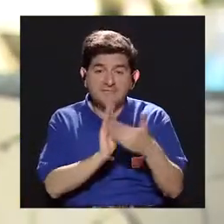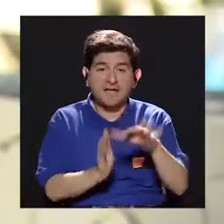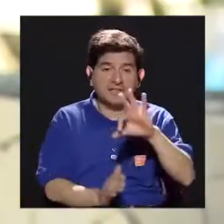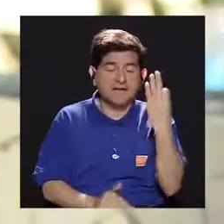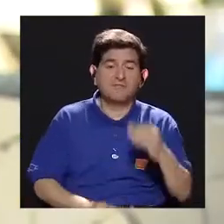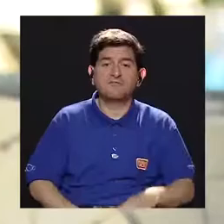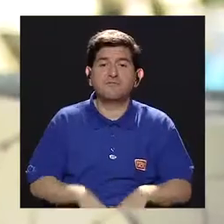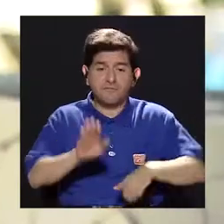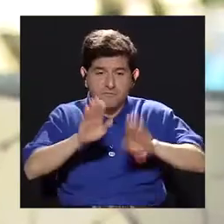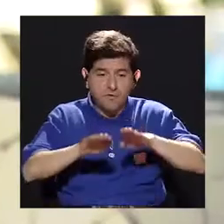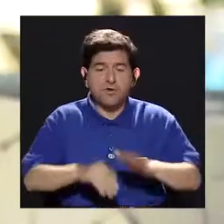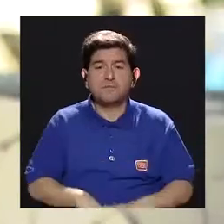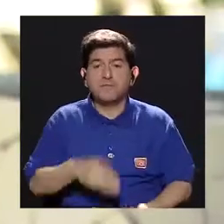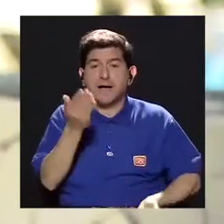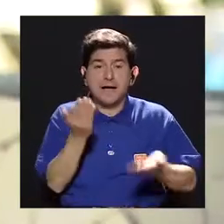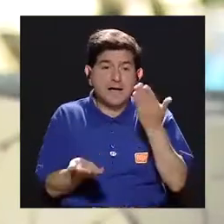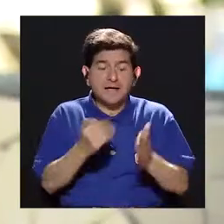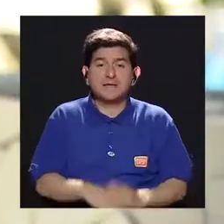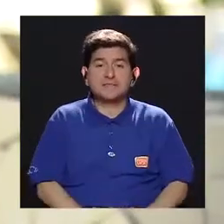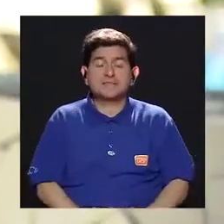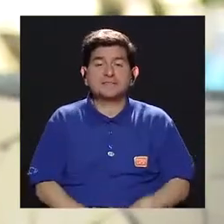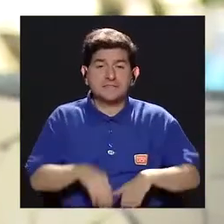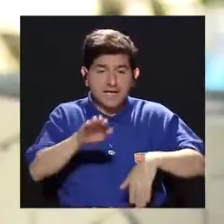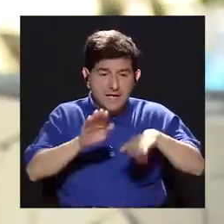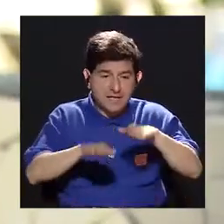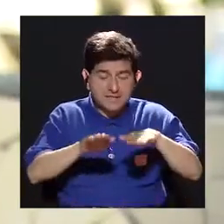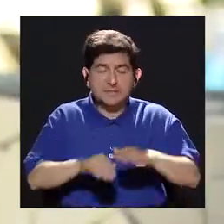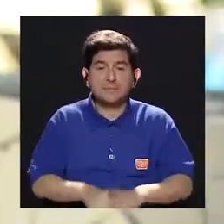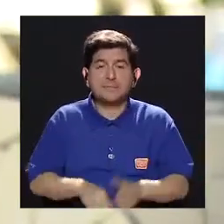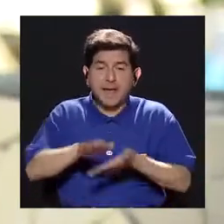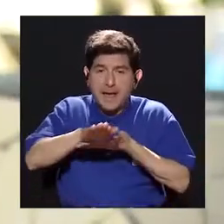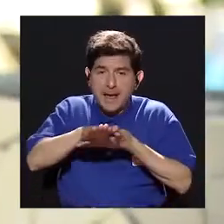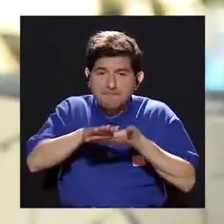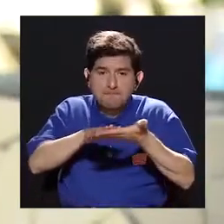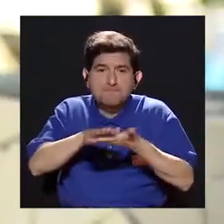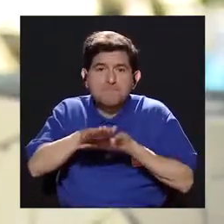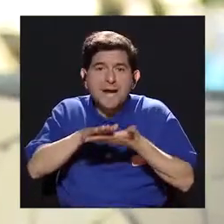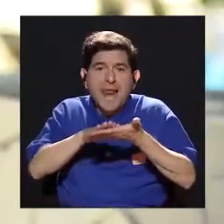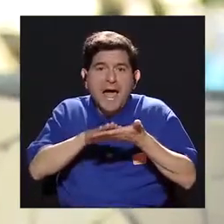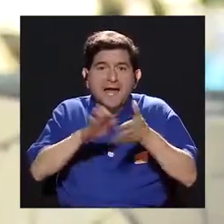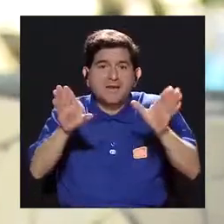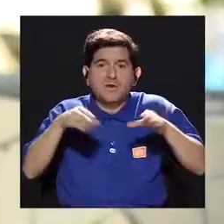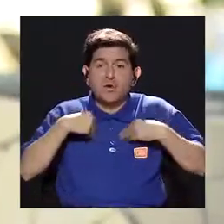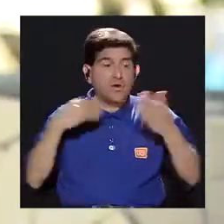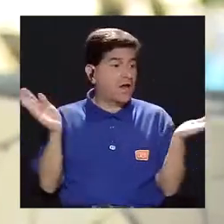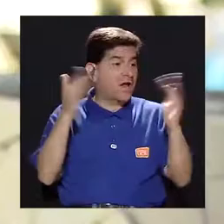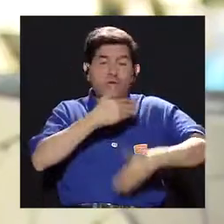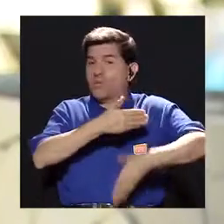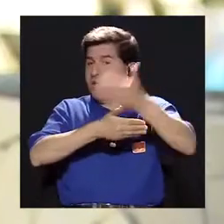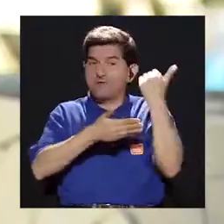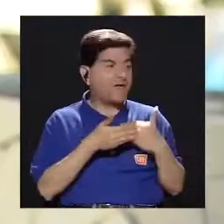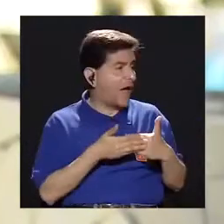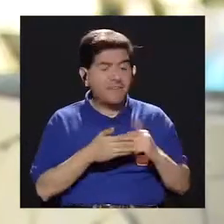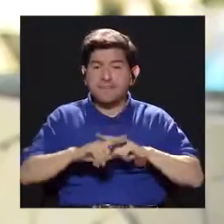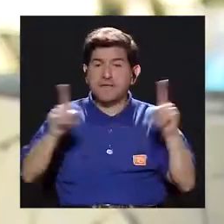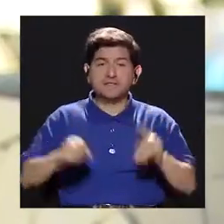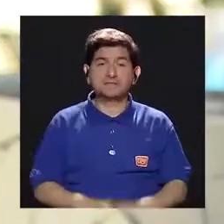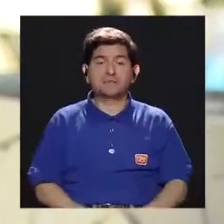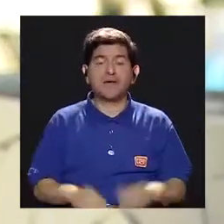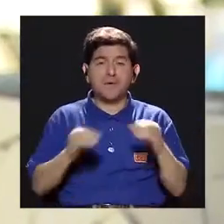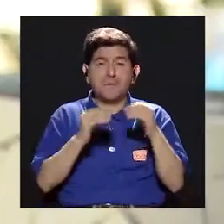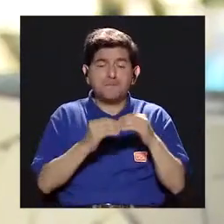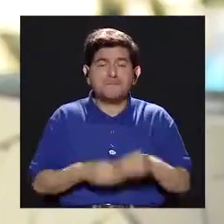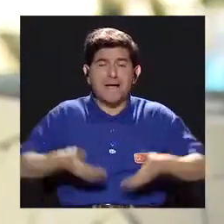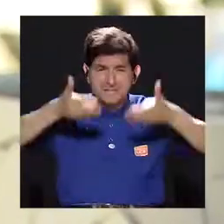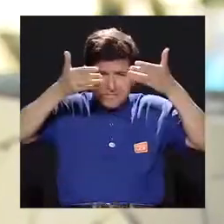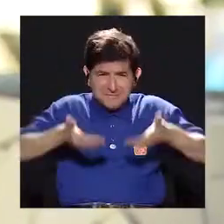forma del pie, pueden empezar a generar un pie plano adquirido, que no existía en un principio, pero con el